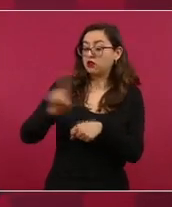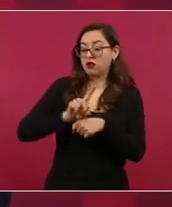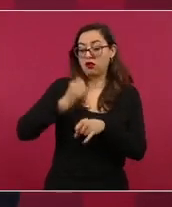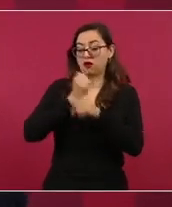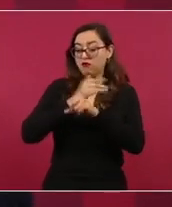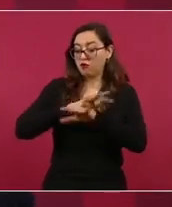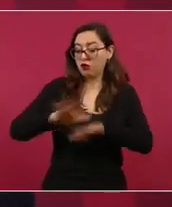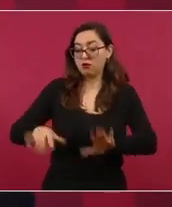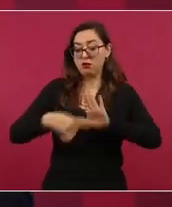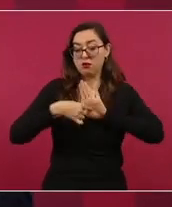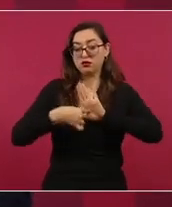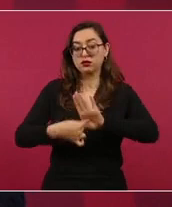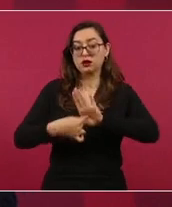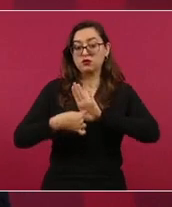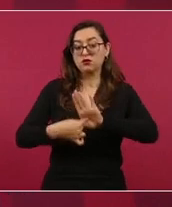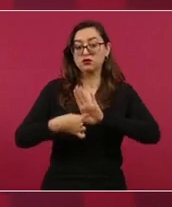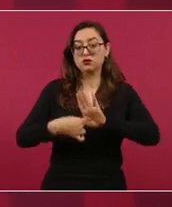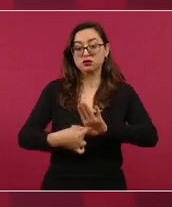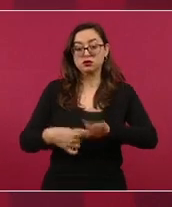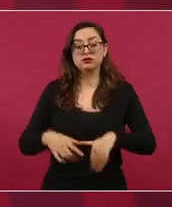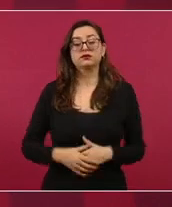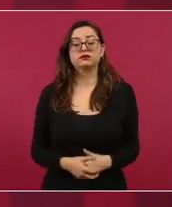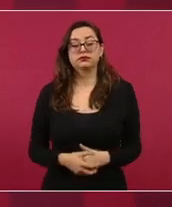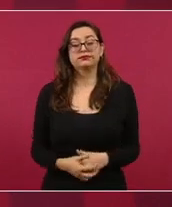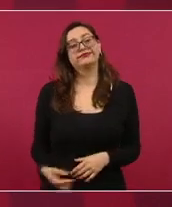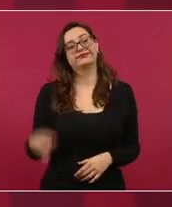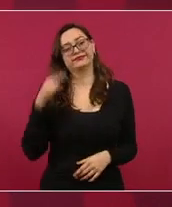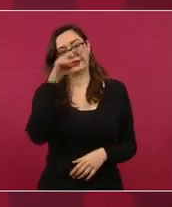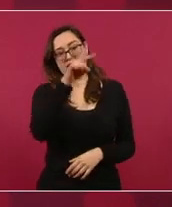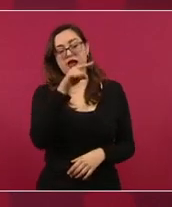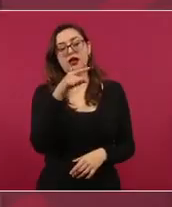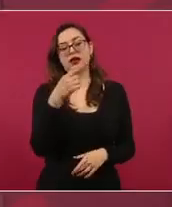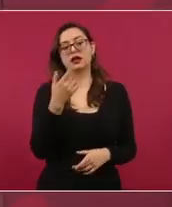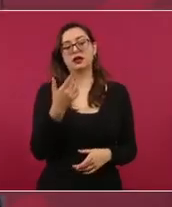el gobernador Alfonso Durazo pidió